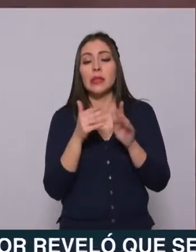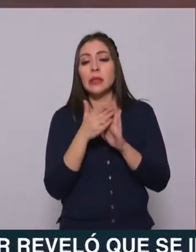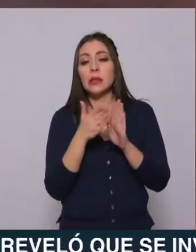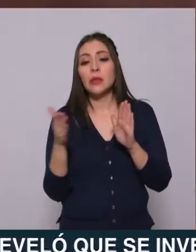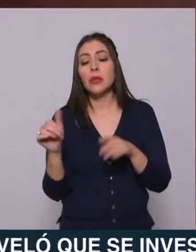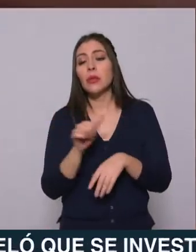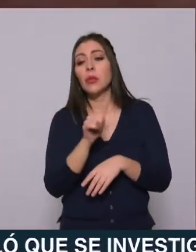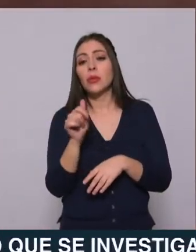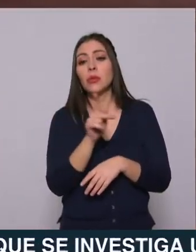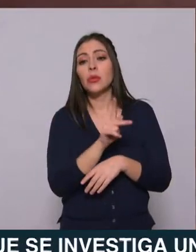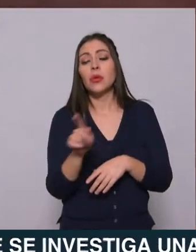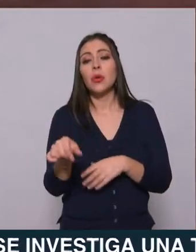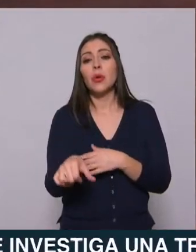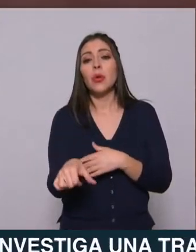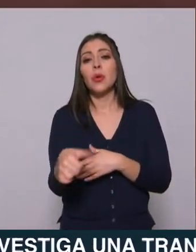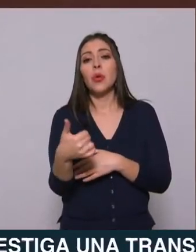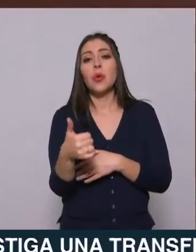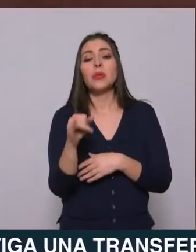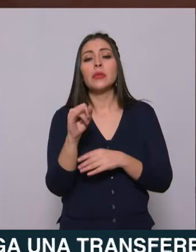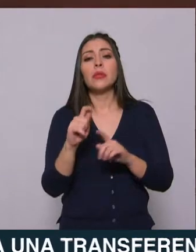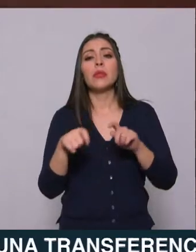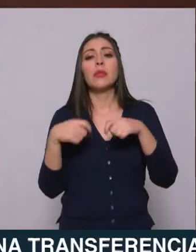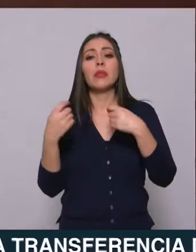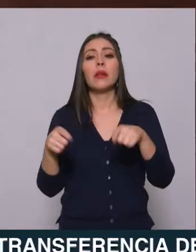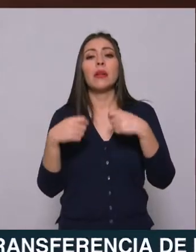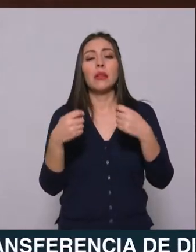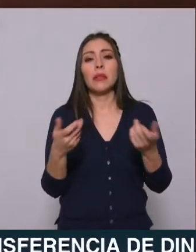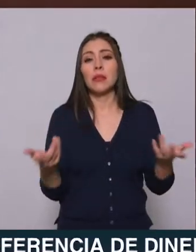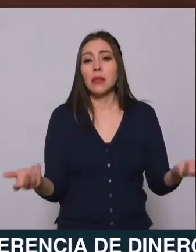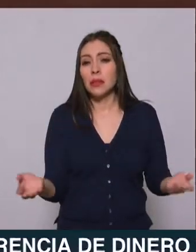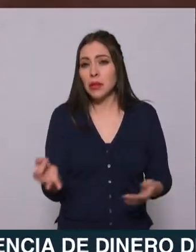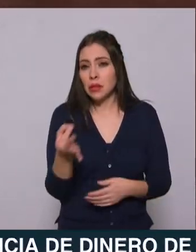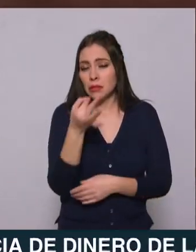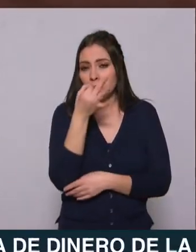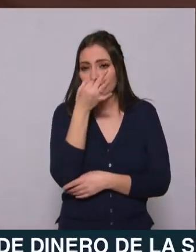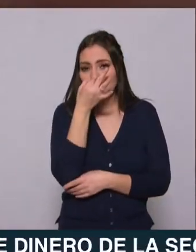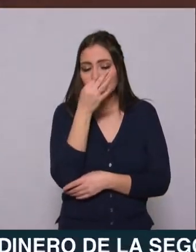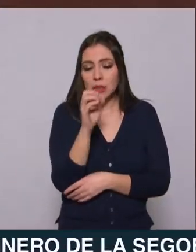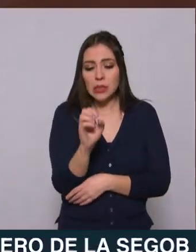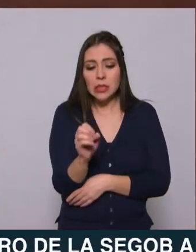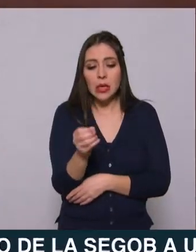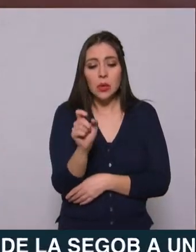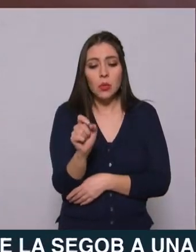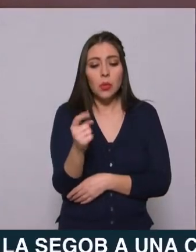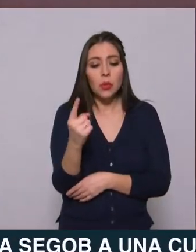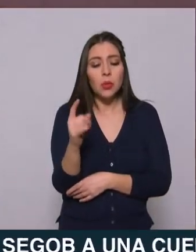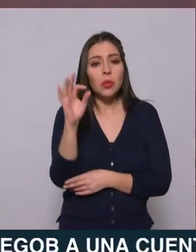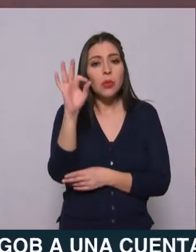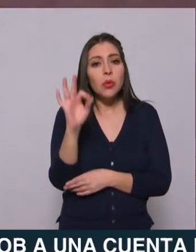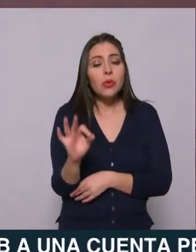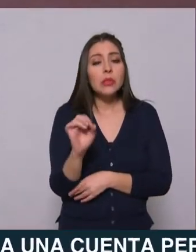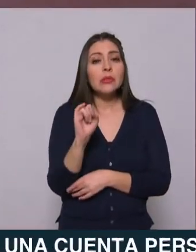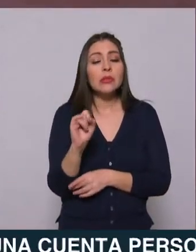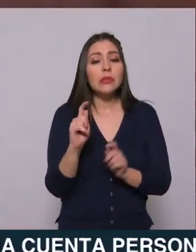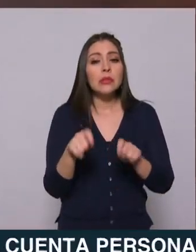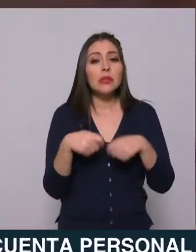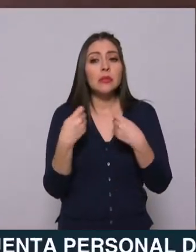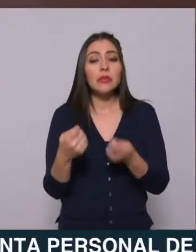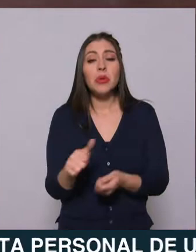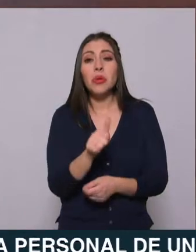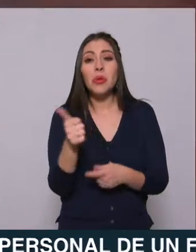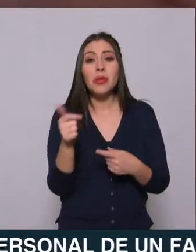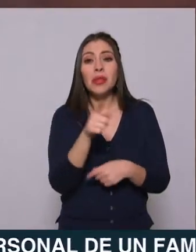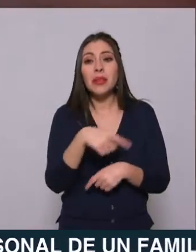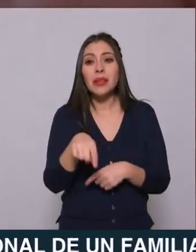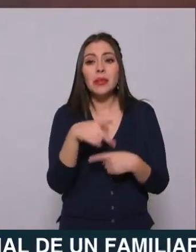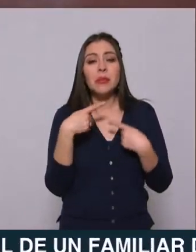se otorgaron 11 asilos. Entonces realmente es el 0.1%, y el resto de esta gente pues no sabemos cuál va a ser su destino, y eso